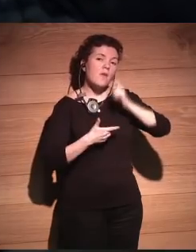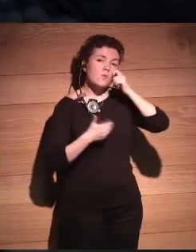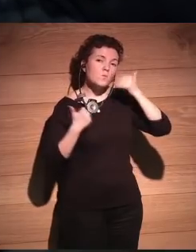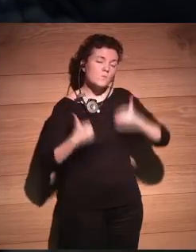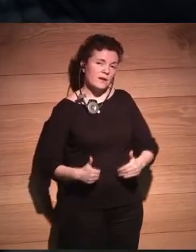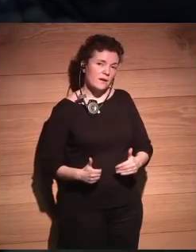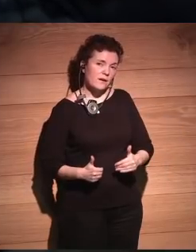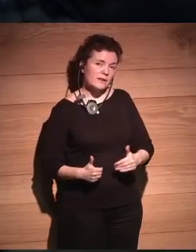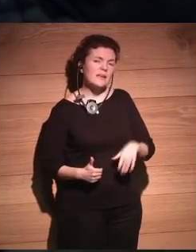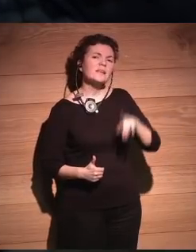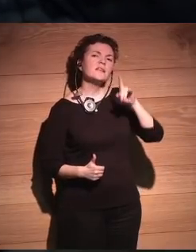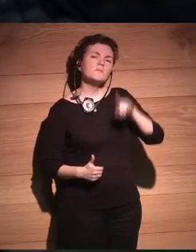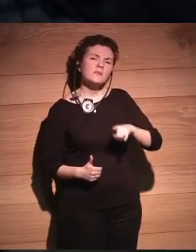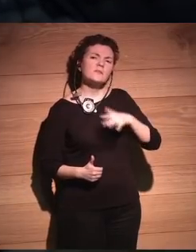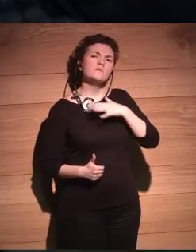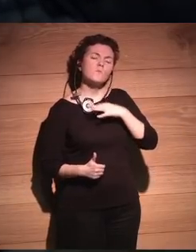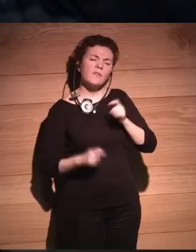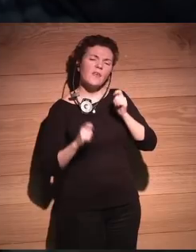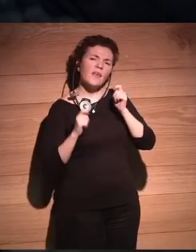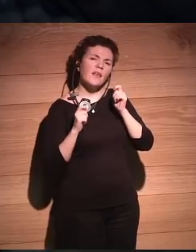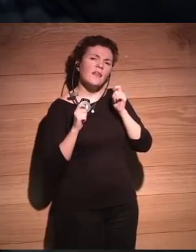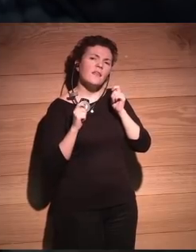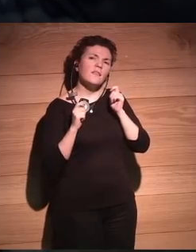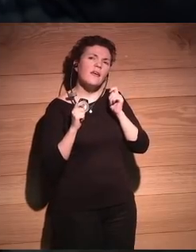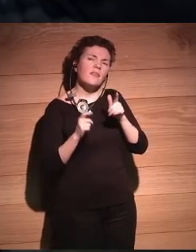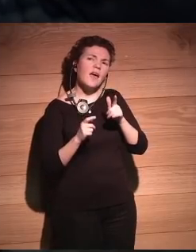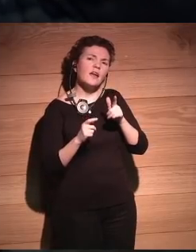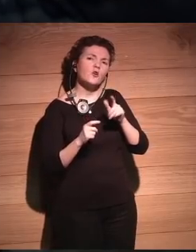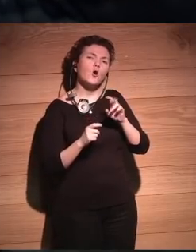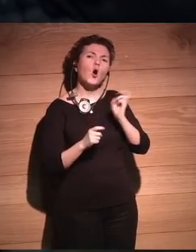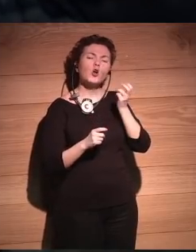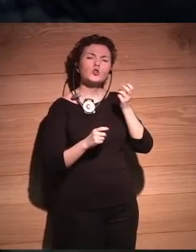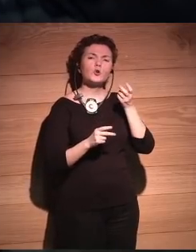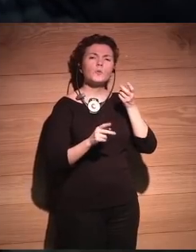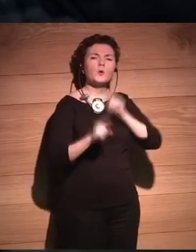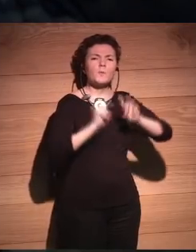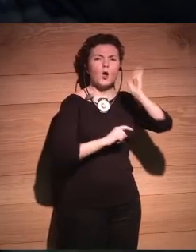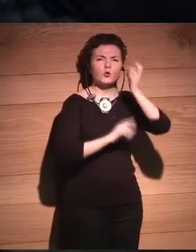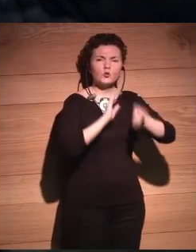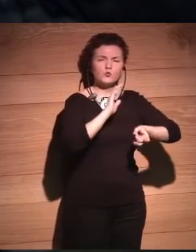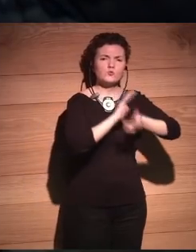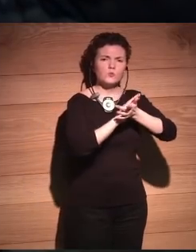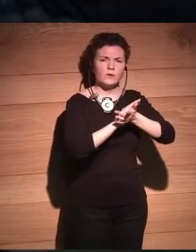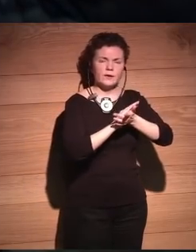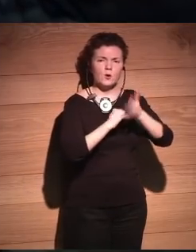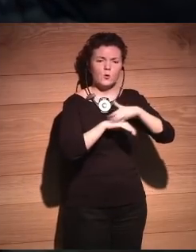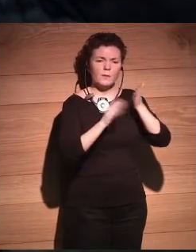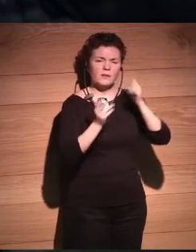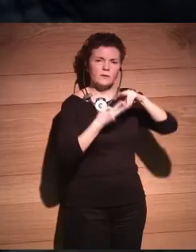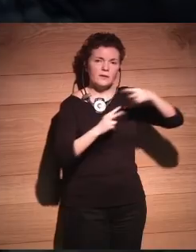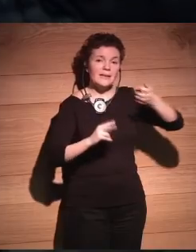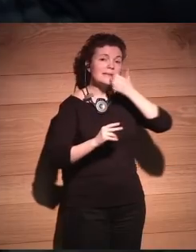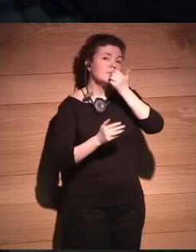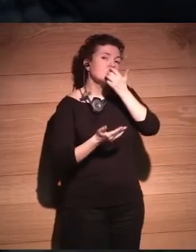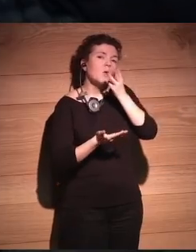humana y también dar lugar a otros trastornos. Si la